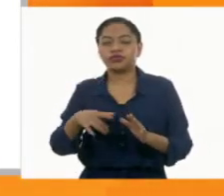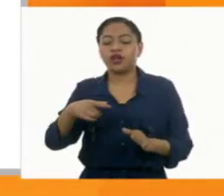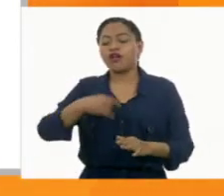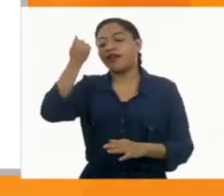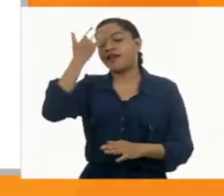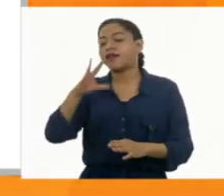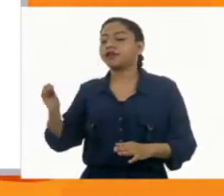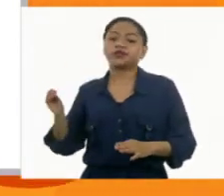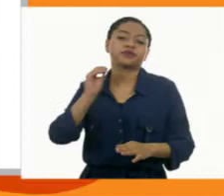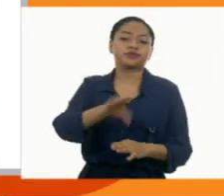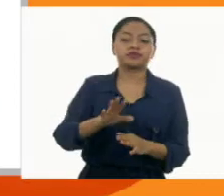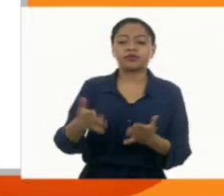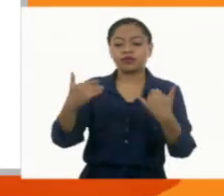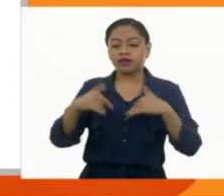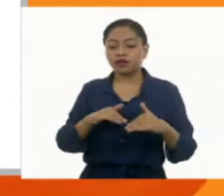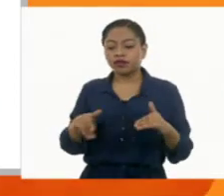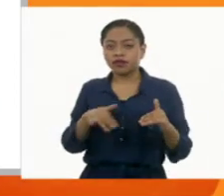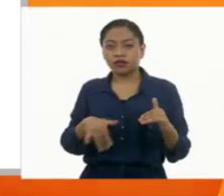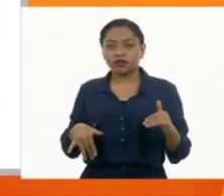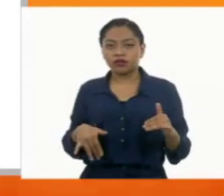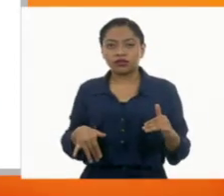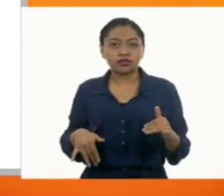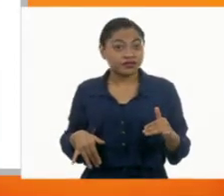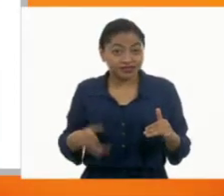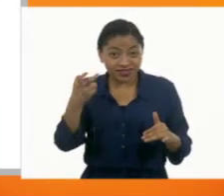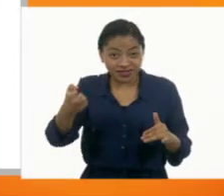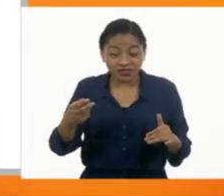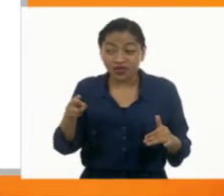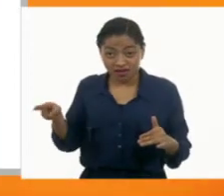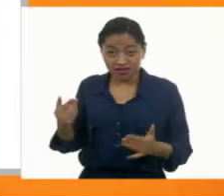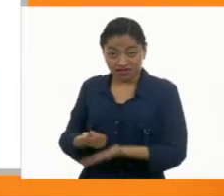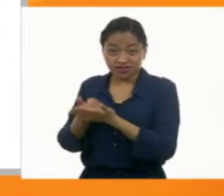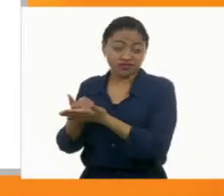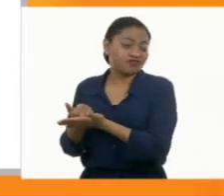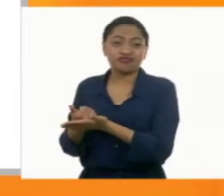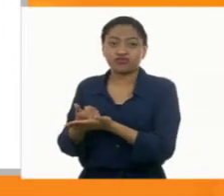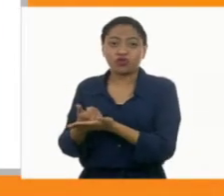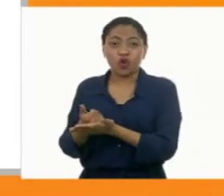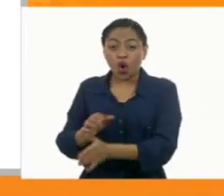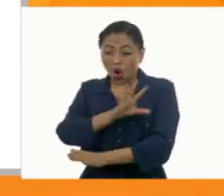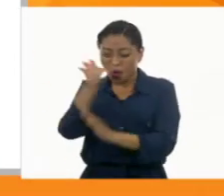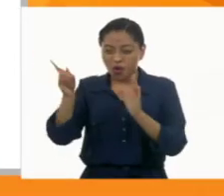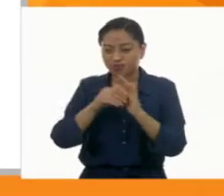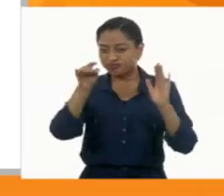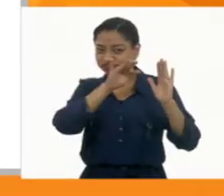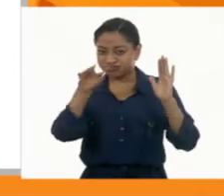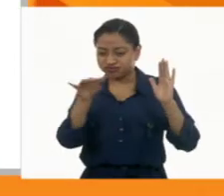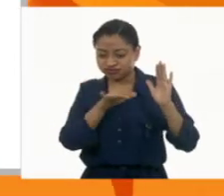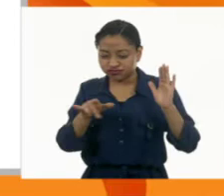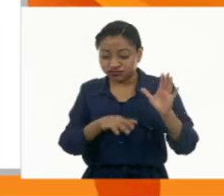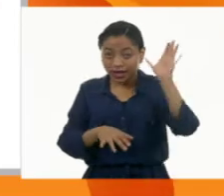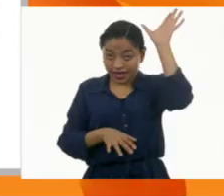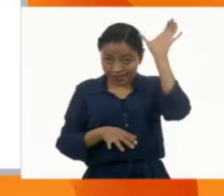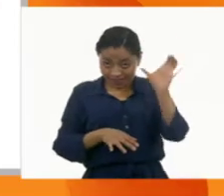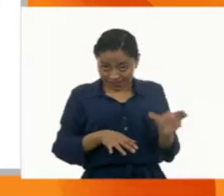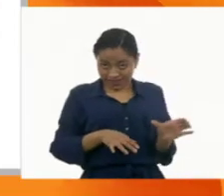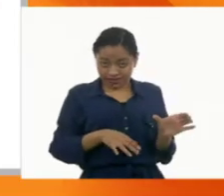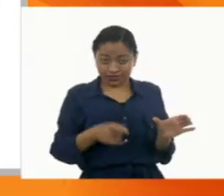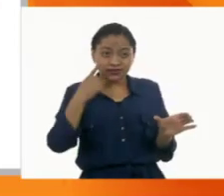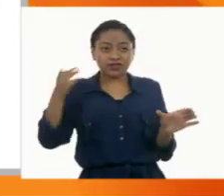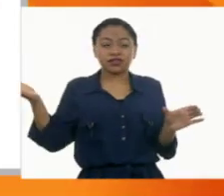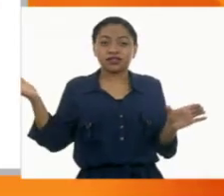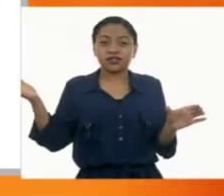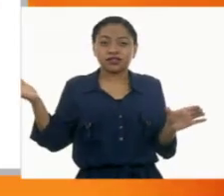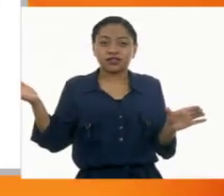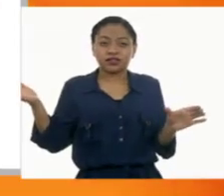y continúo. Esto para ellos no funciona. Tiene que ser o todo el texto en un solo lado, que tiene normalmente que ser en el